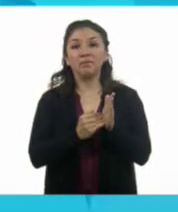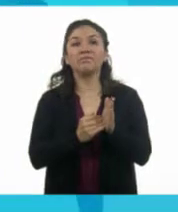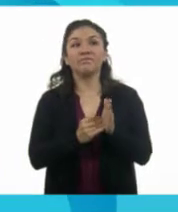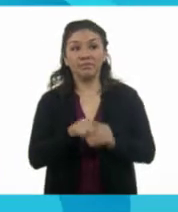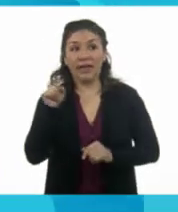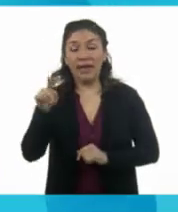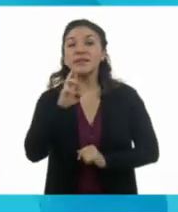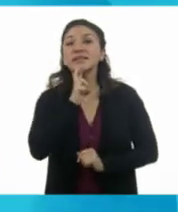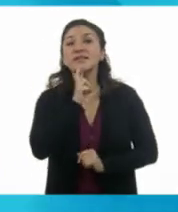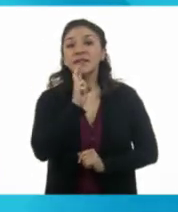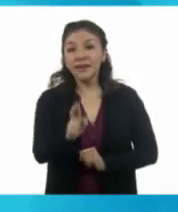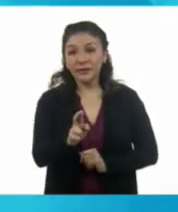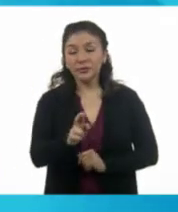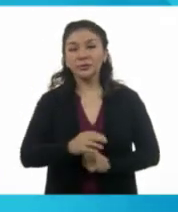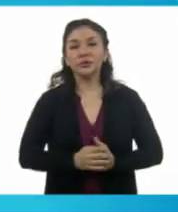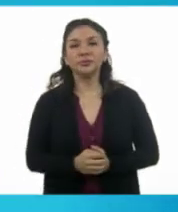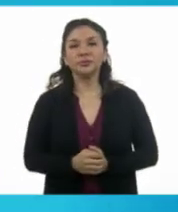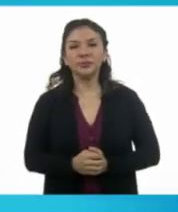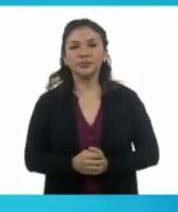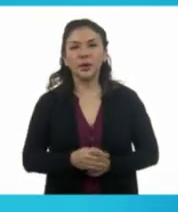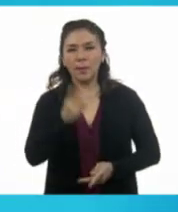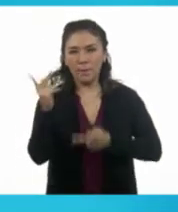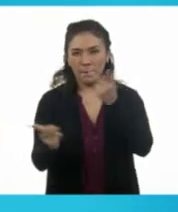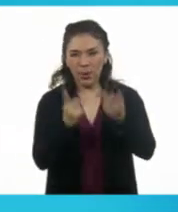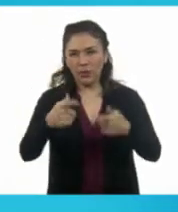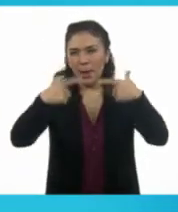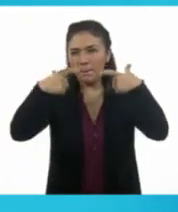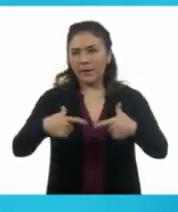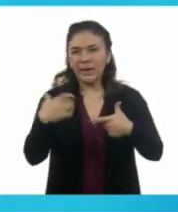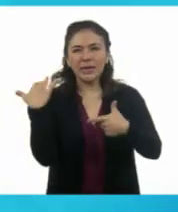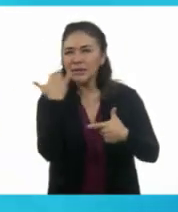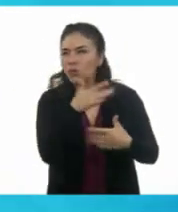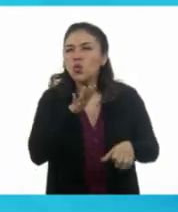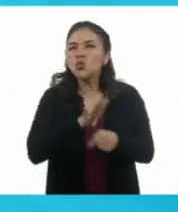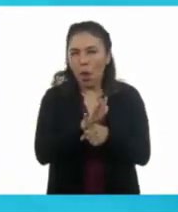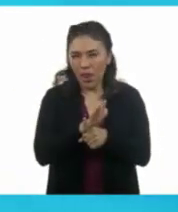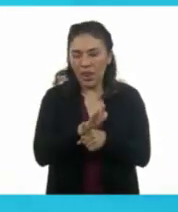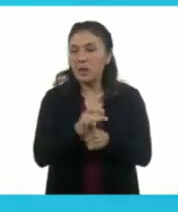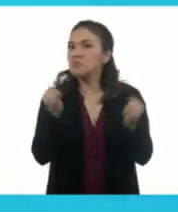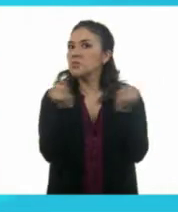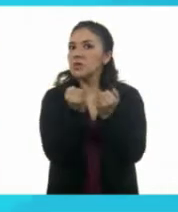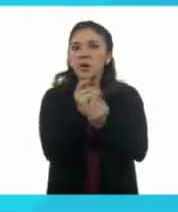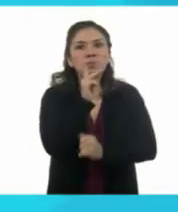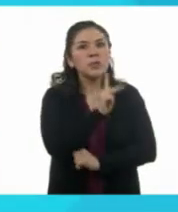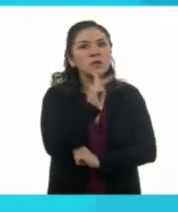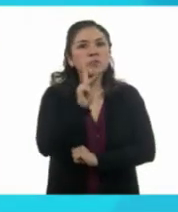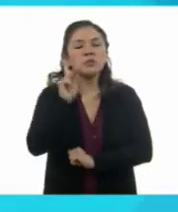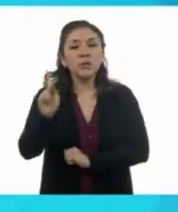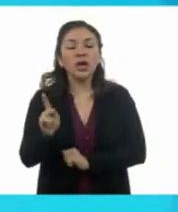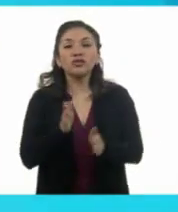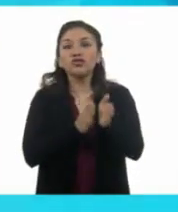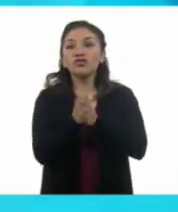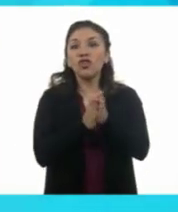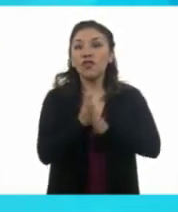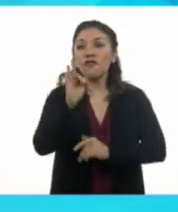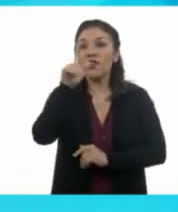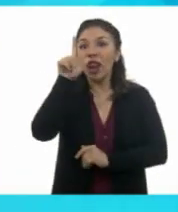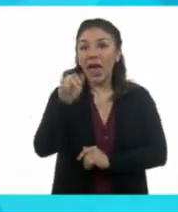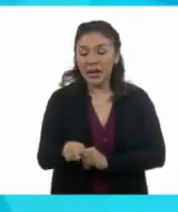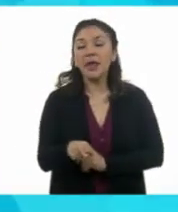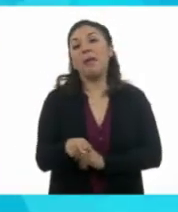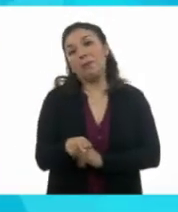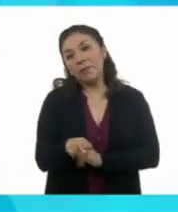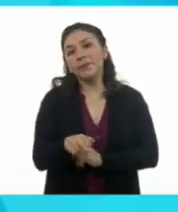Y PN9000, a la pregunta de ¿Cuál es el sabor de tu pastel favorito? También respondió en el inciso B,